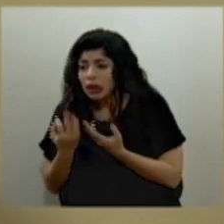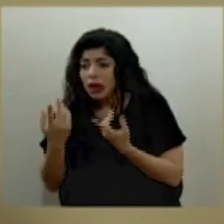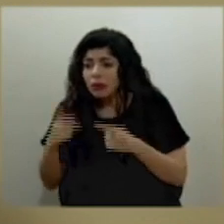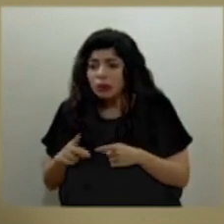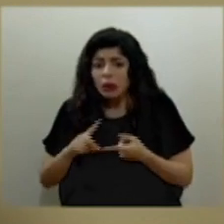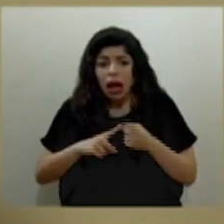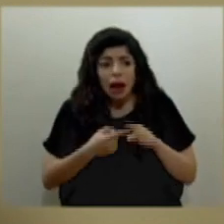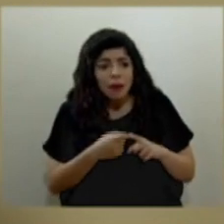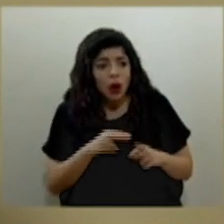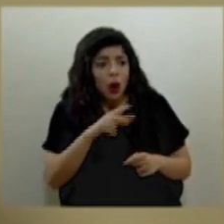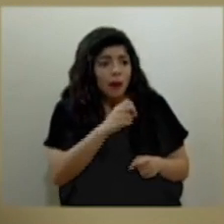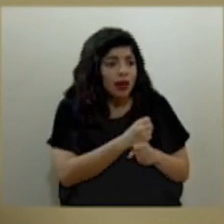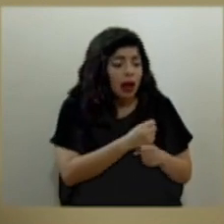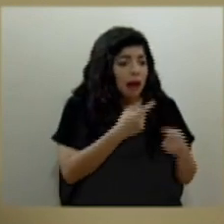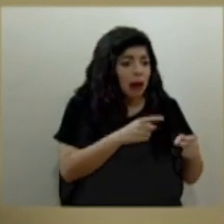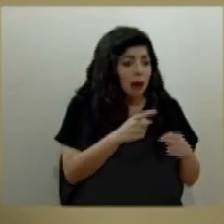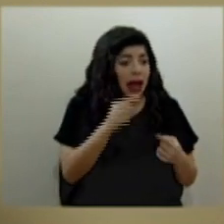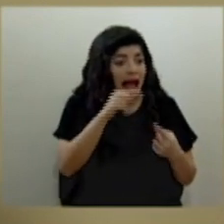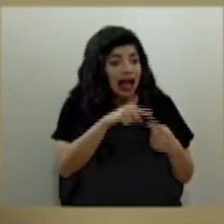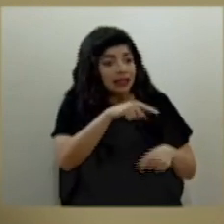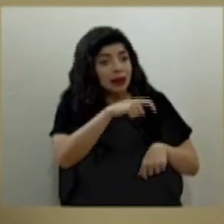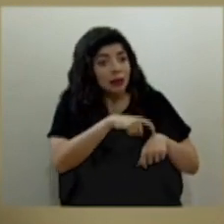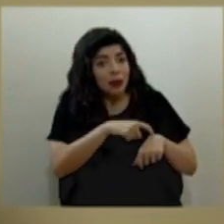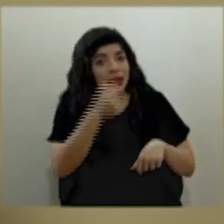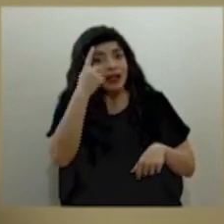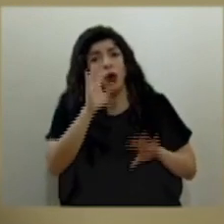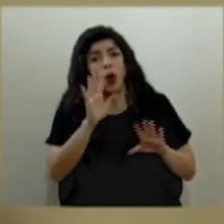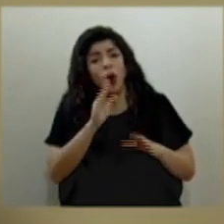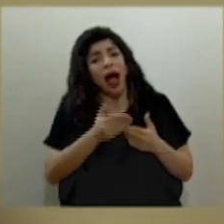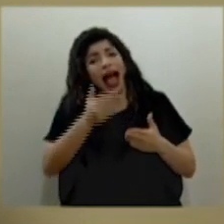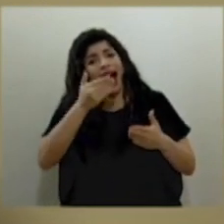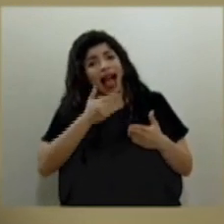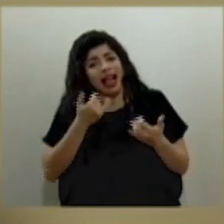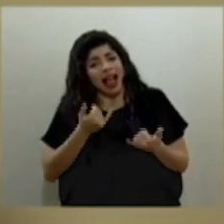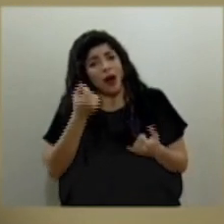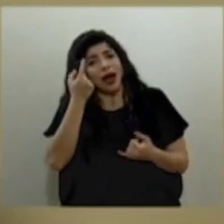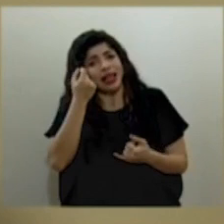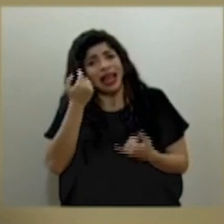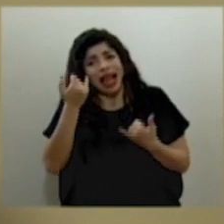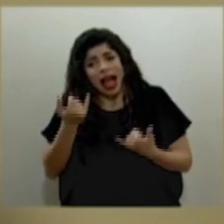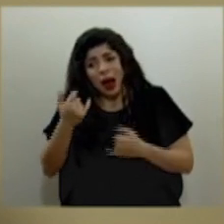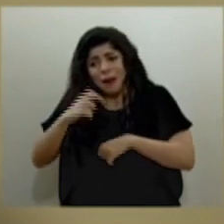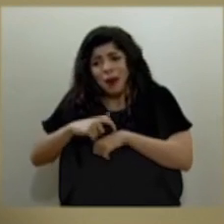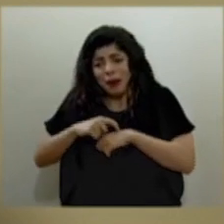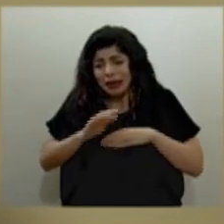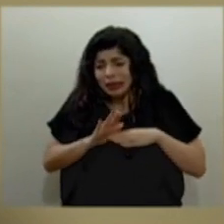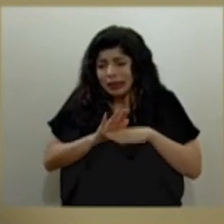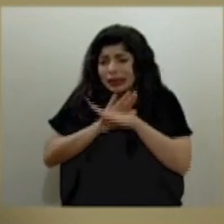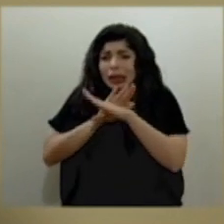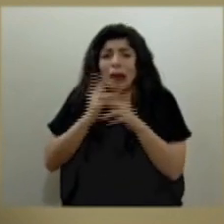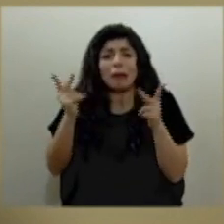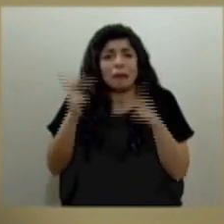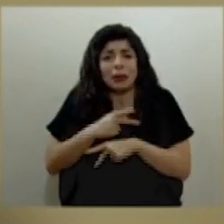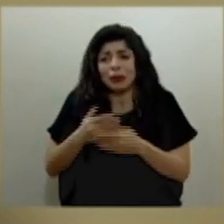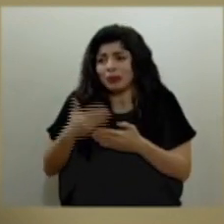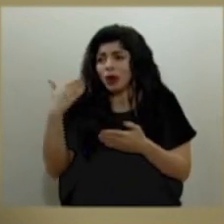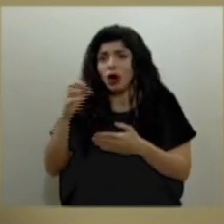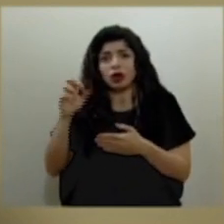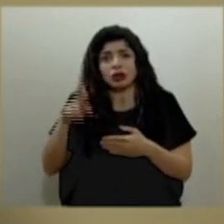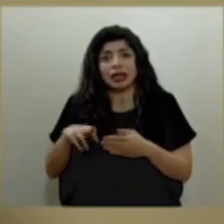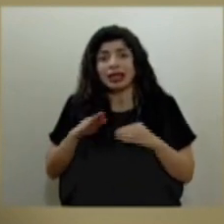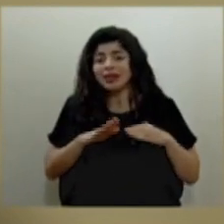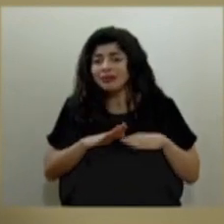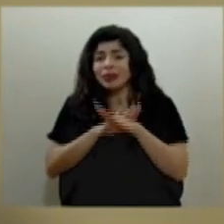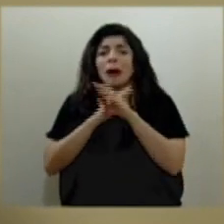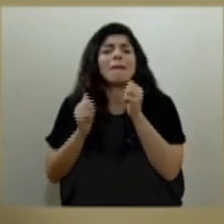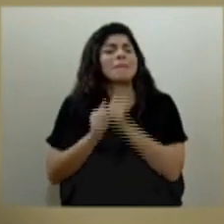familiar, un amigo, un compañero de trabajo, sino que entendamos que estamos en una ola difícil, la más difícil que hemos vivido en Costa Rica, la ola pandémica